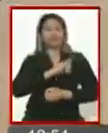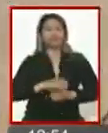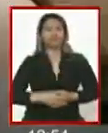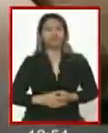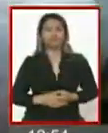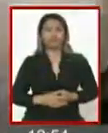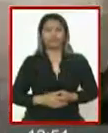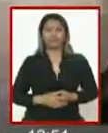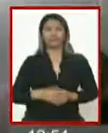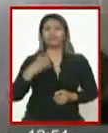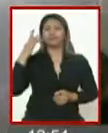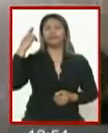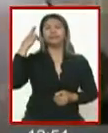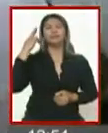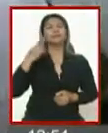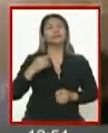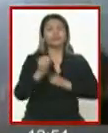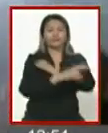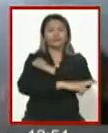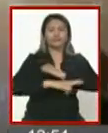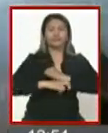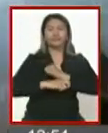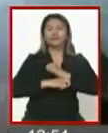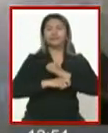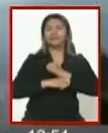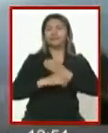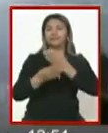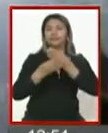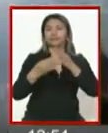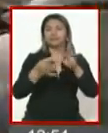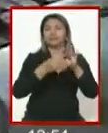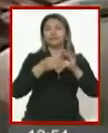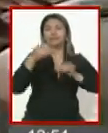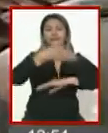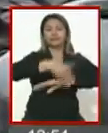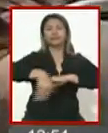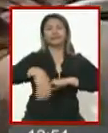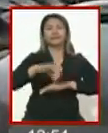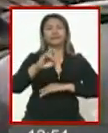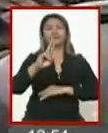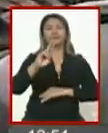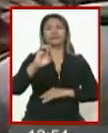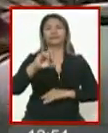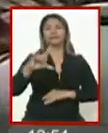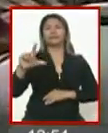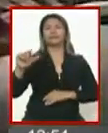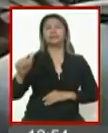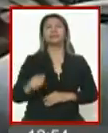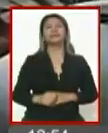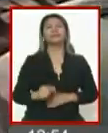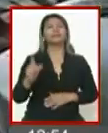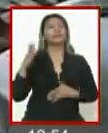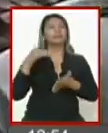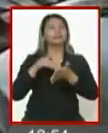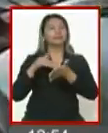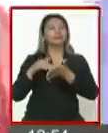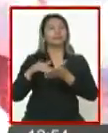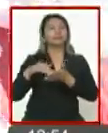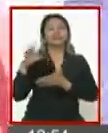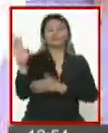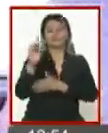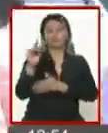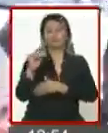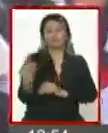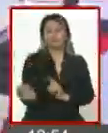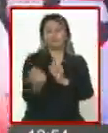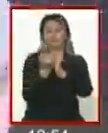el Crimen por el caso del desfalco que sufrió la sucursal del Banco Unión en la calle Cuellar, de donde se robaron casi 1 millón de bolivianos. ¿Usted fue